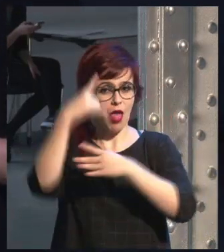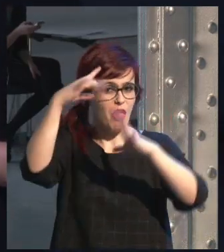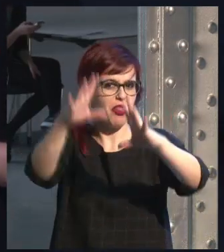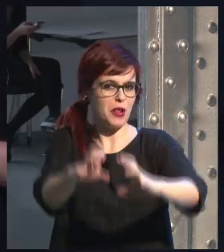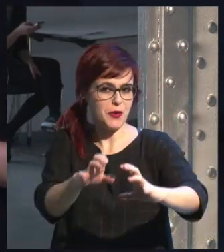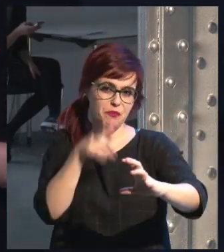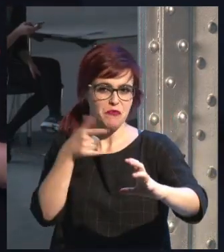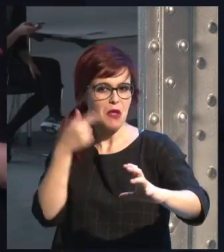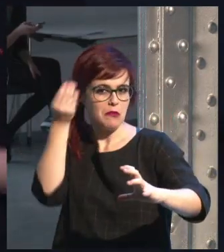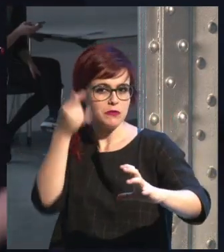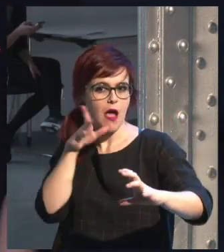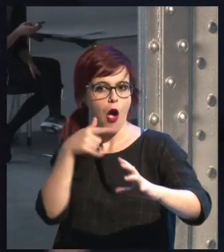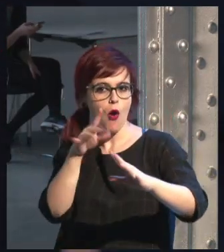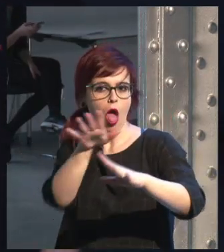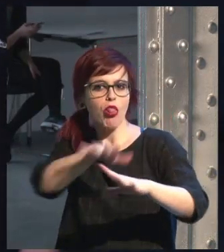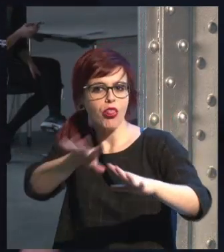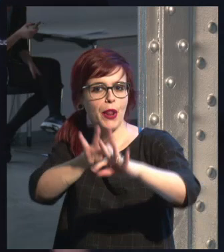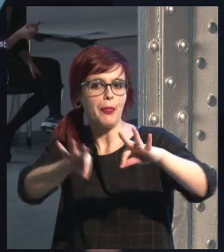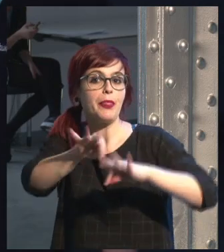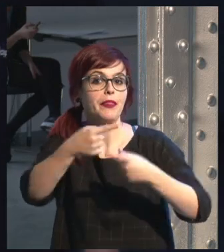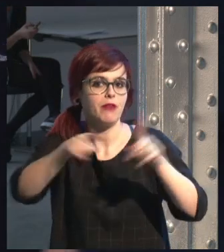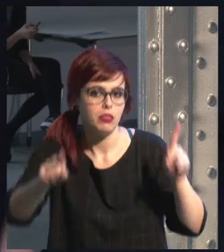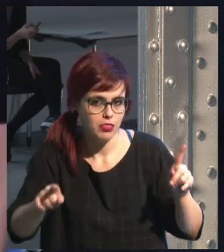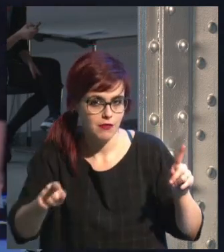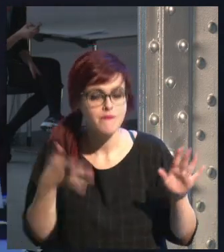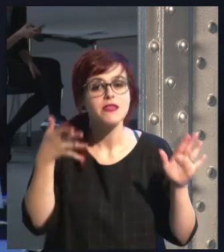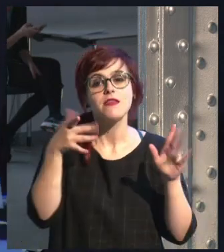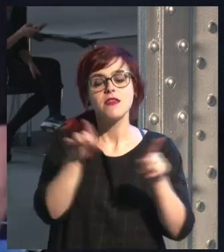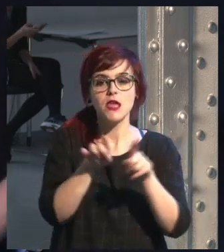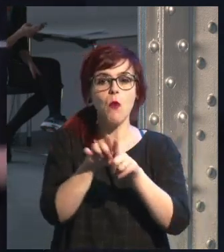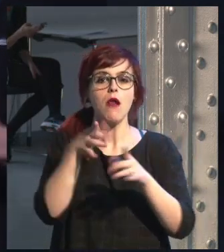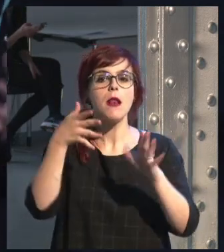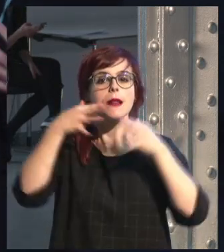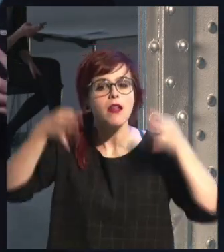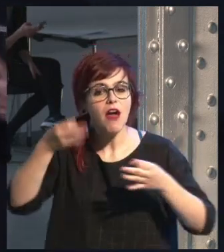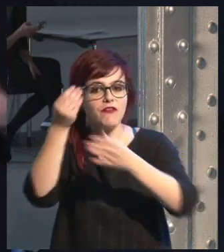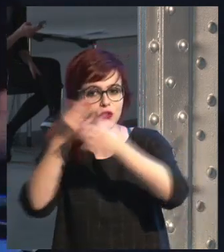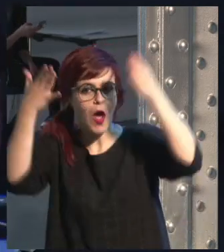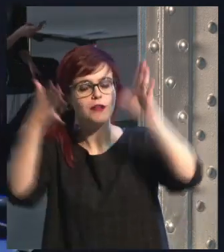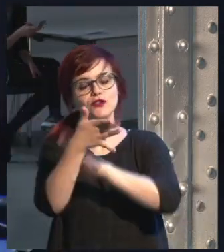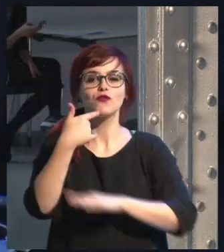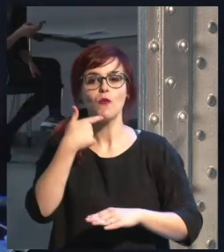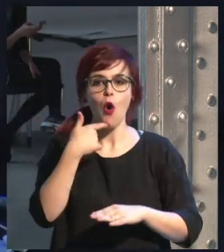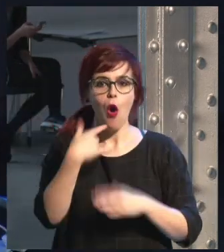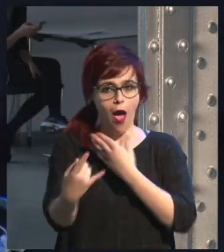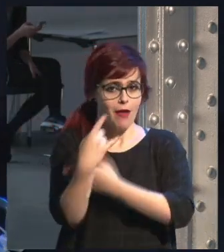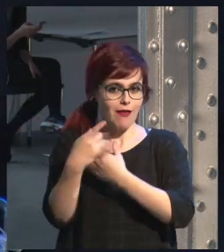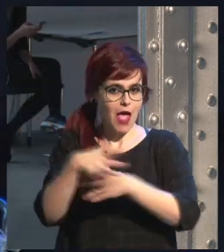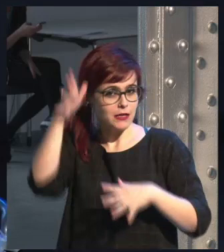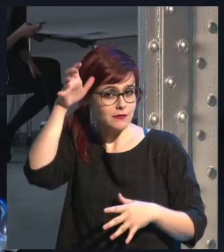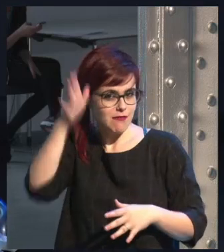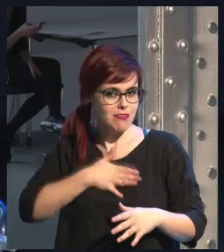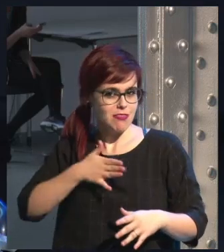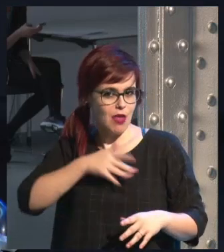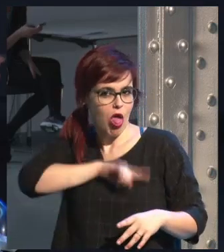como mucha gente dice a la hora de definir la realidad virtual, ¿no? Es un poco el arte de engañar nuestros sentidos.